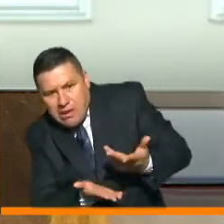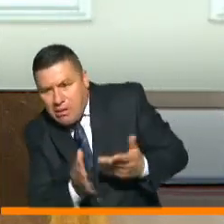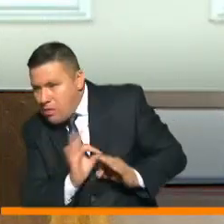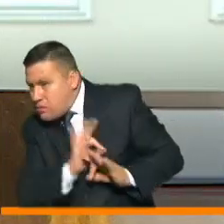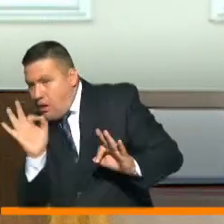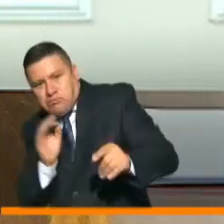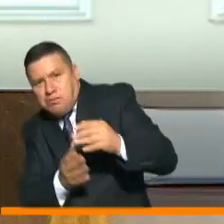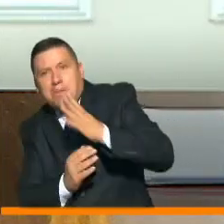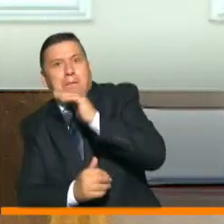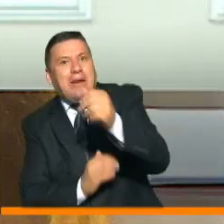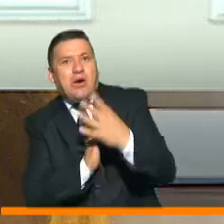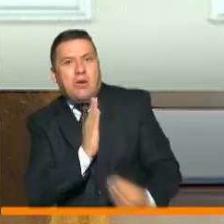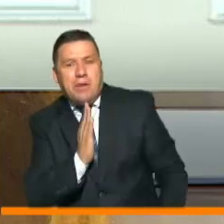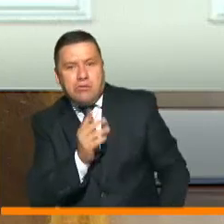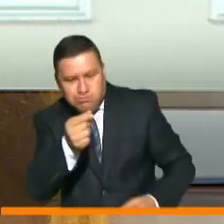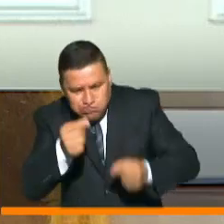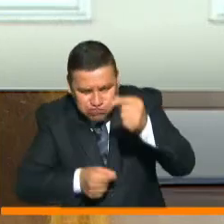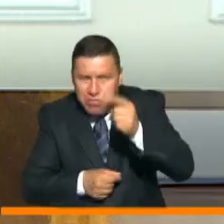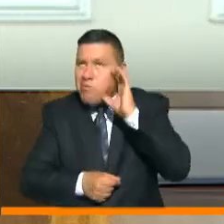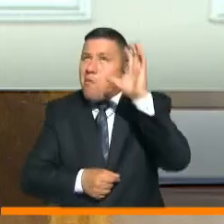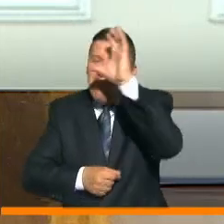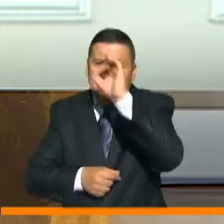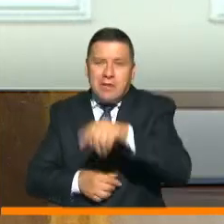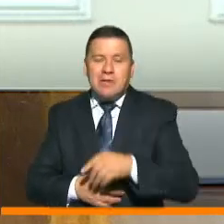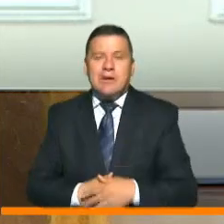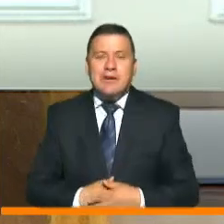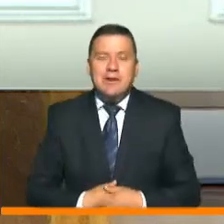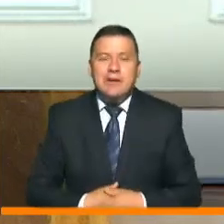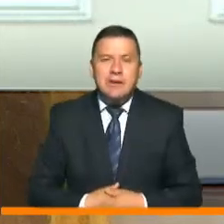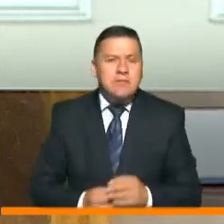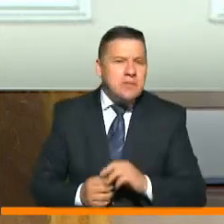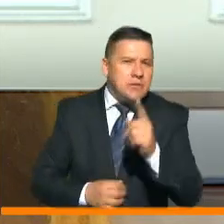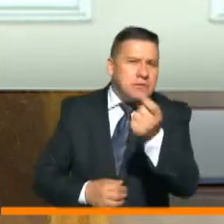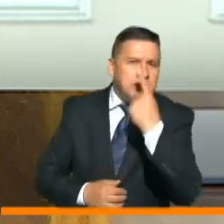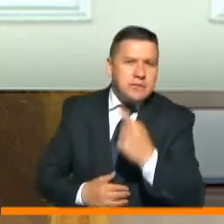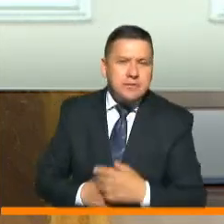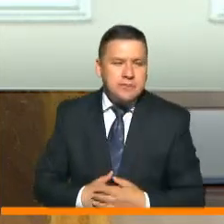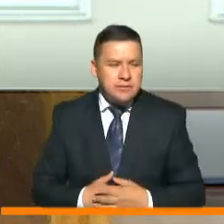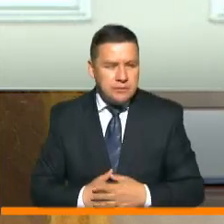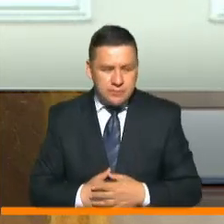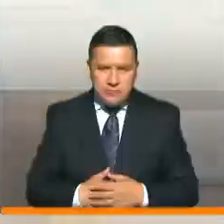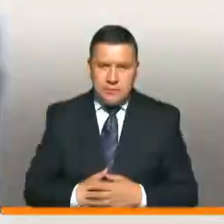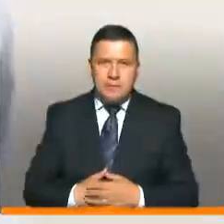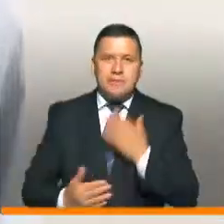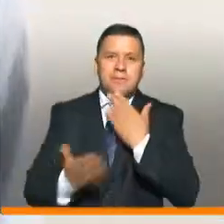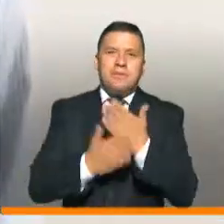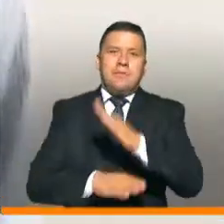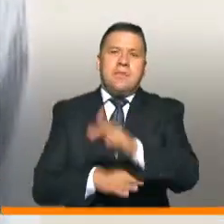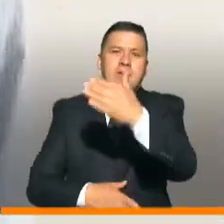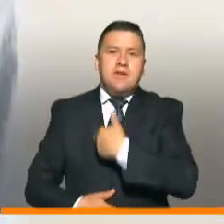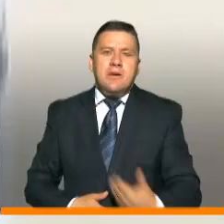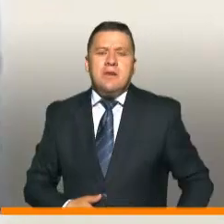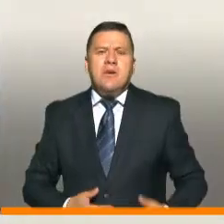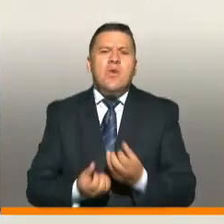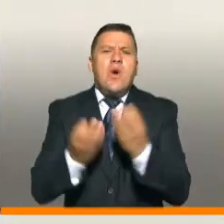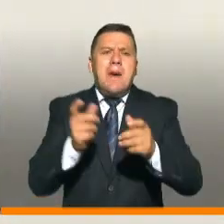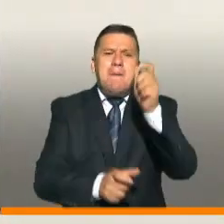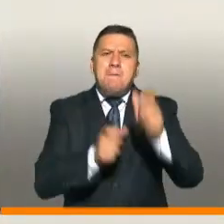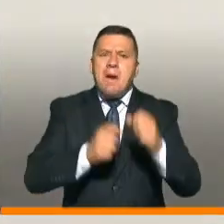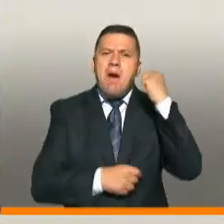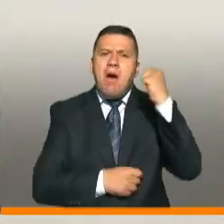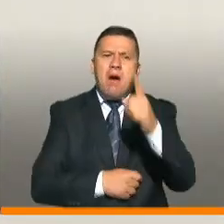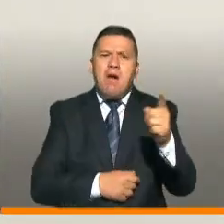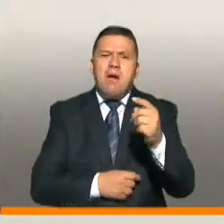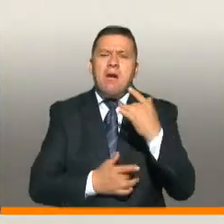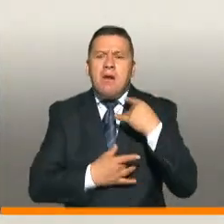y estabilizar las finanzas públicas de nuestro país. ¿Qué otra pregunta tenemos? Buenas tardes, señor presidente. ¿Cuántas personas se han beneficiado